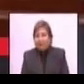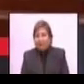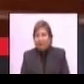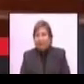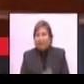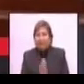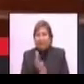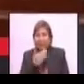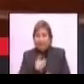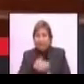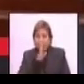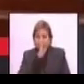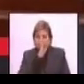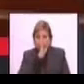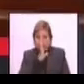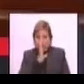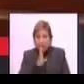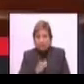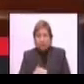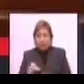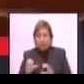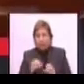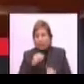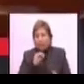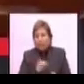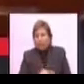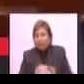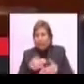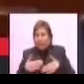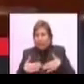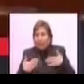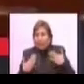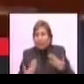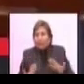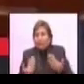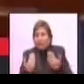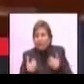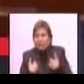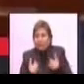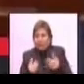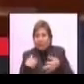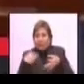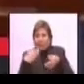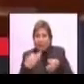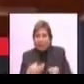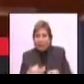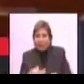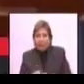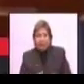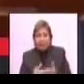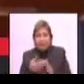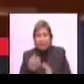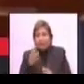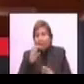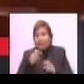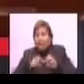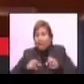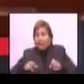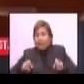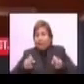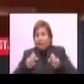sensación de un gobierno serio, la sensación de un gobierno que puede tener realmente la confianza de un